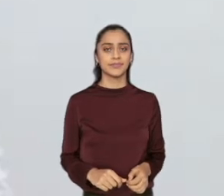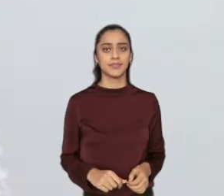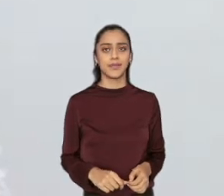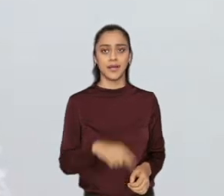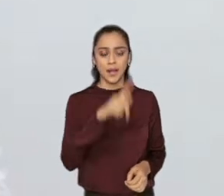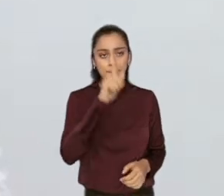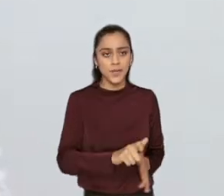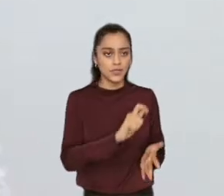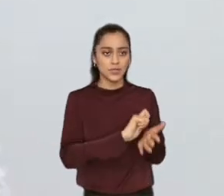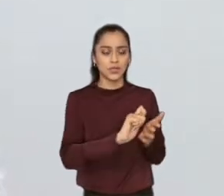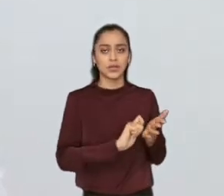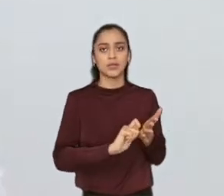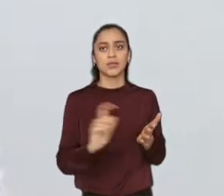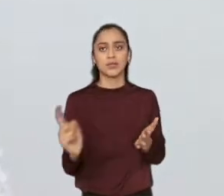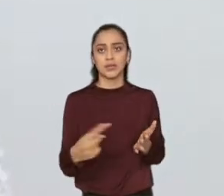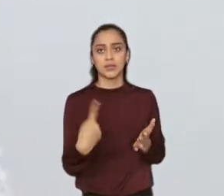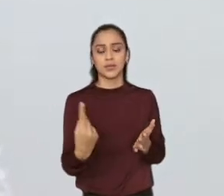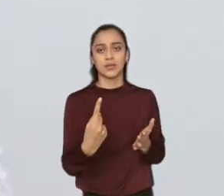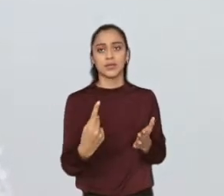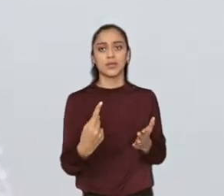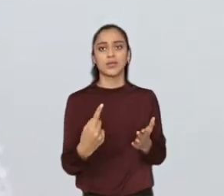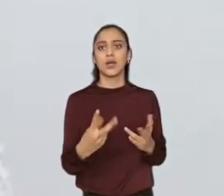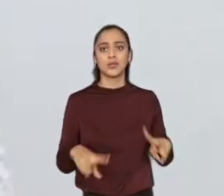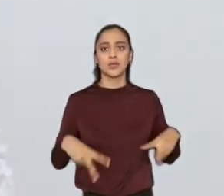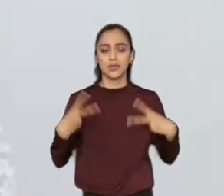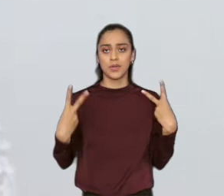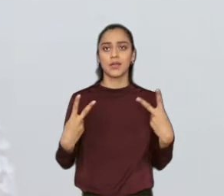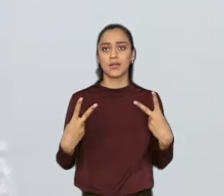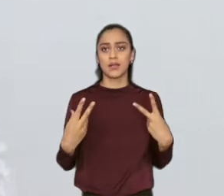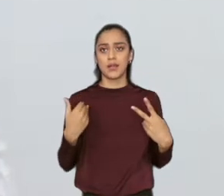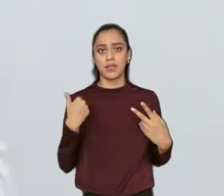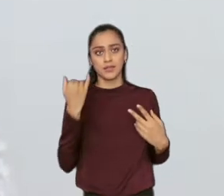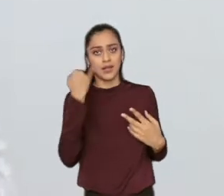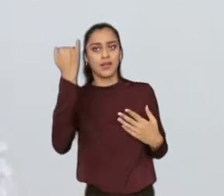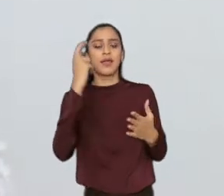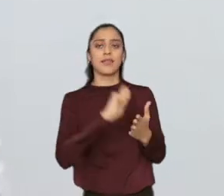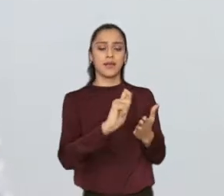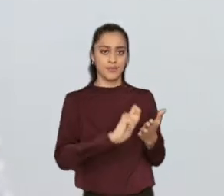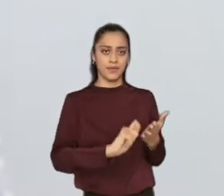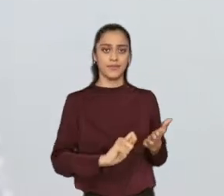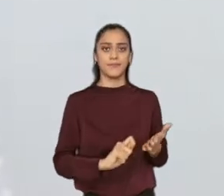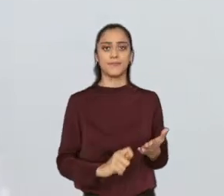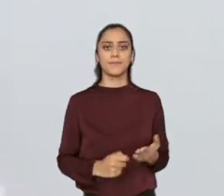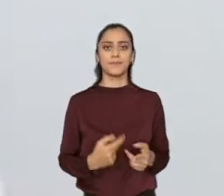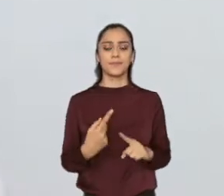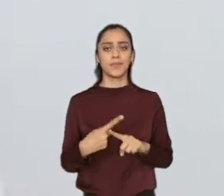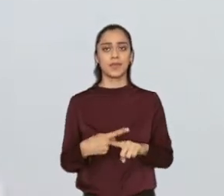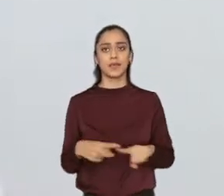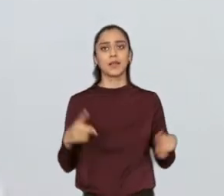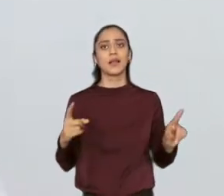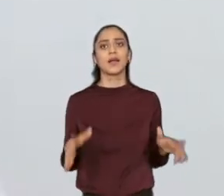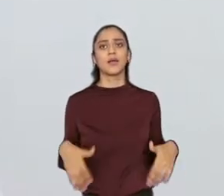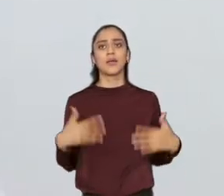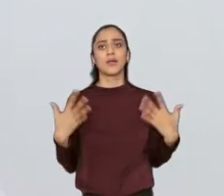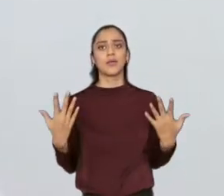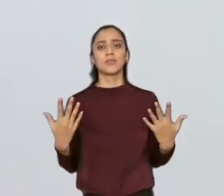El que escribe siempre en toda su vida tiene la idea de escribir. Pero la